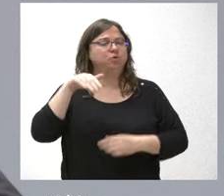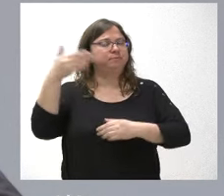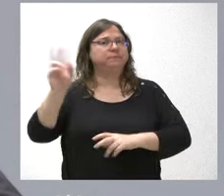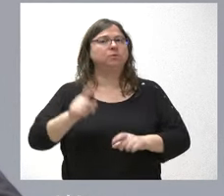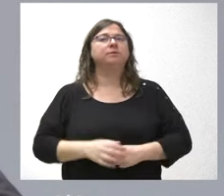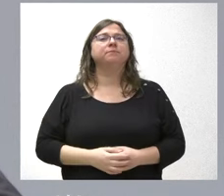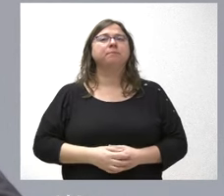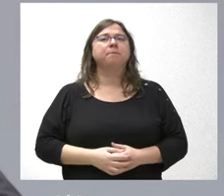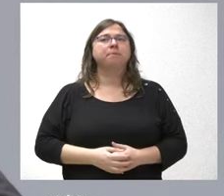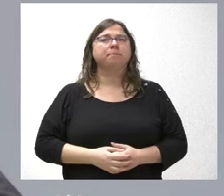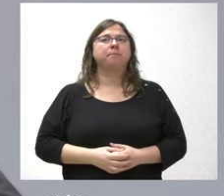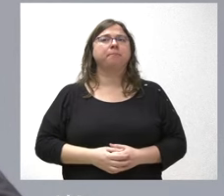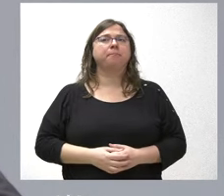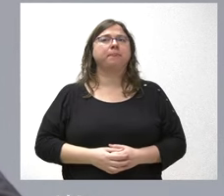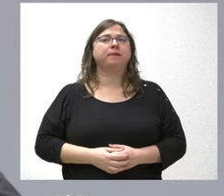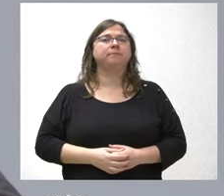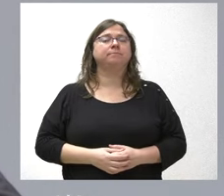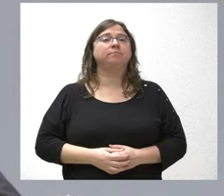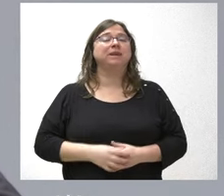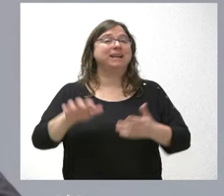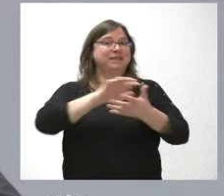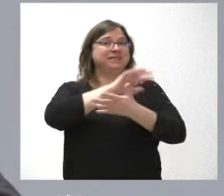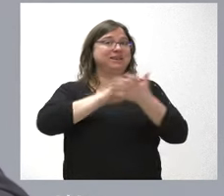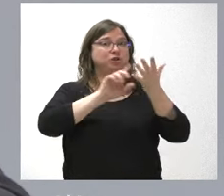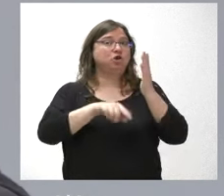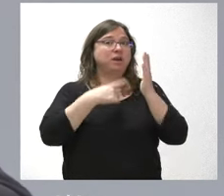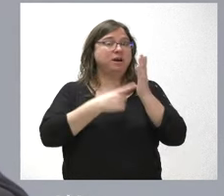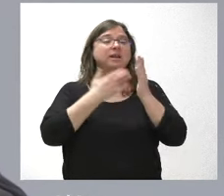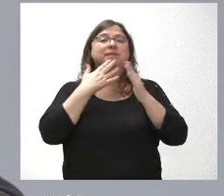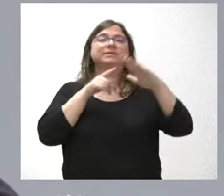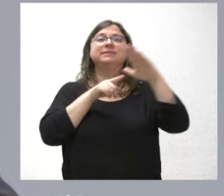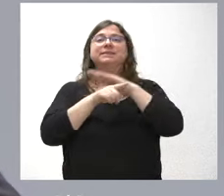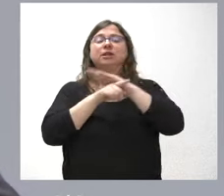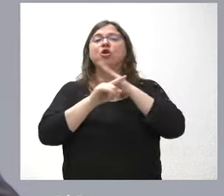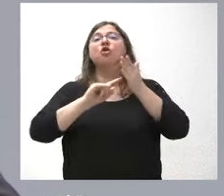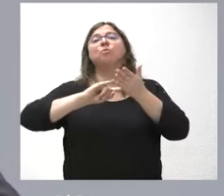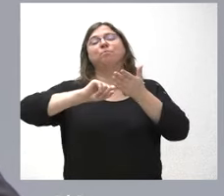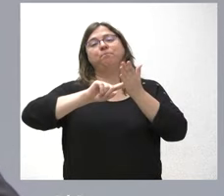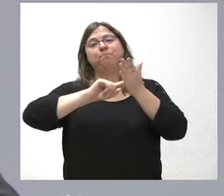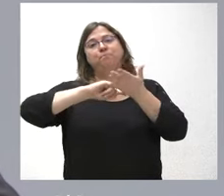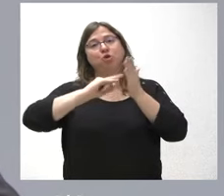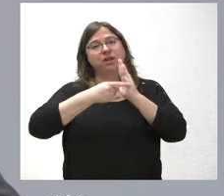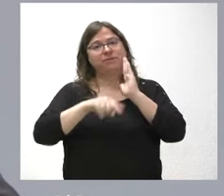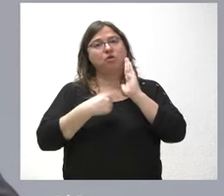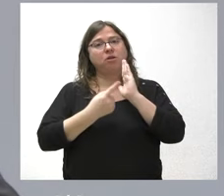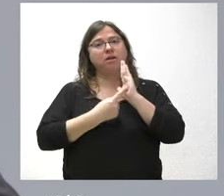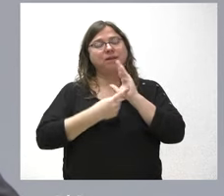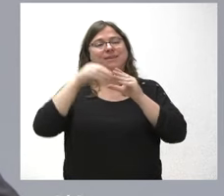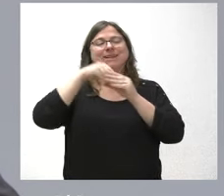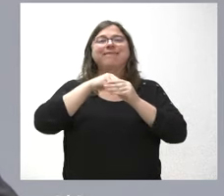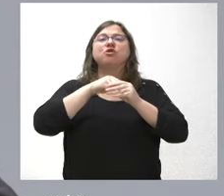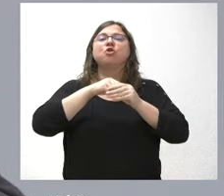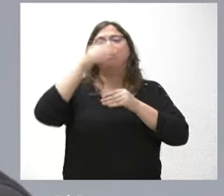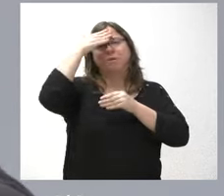entiende. En principio, los textos legales, cuando se tramitan como proyectos de ley, llevan una memoria económica